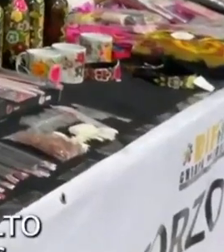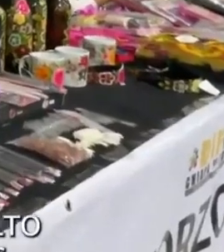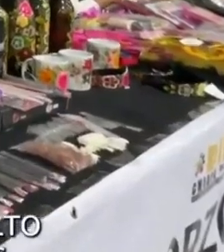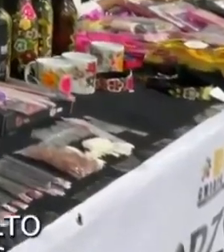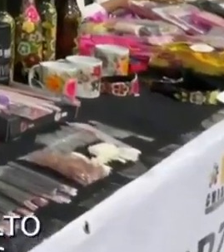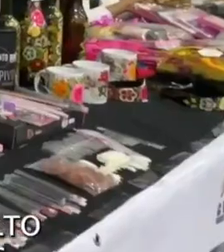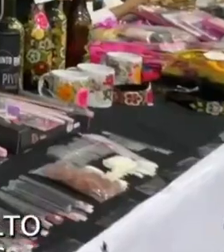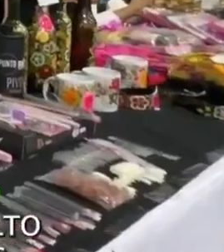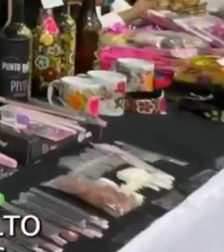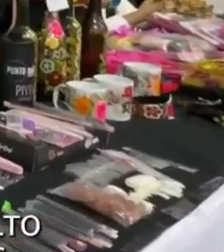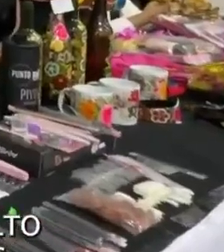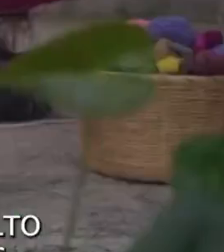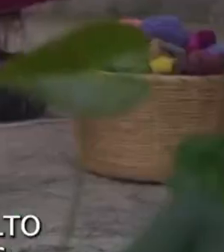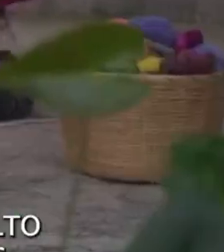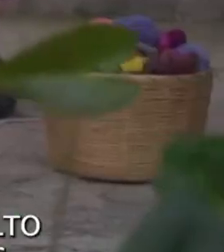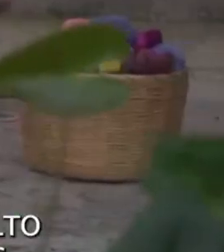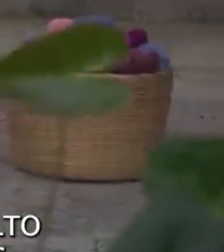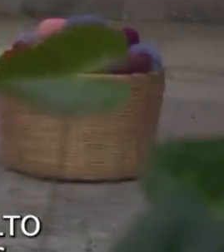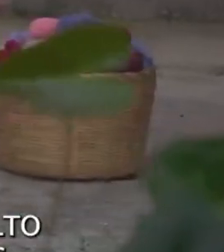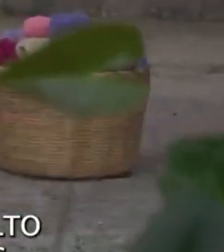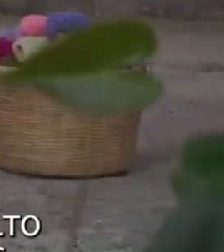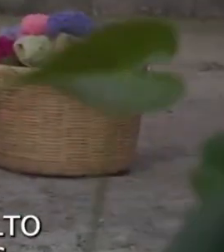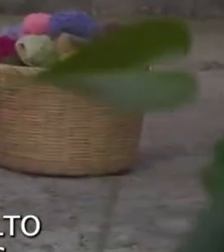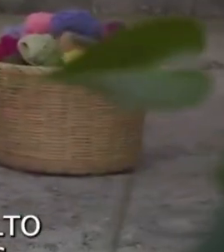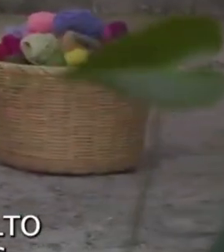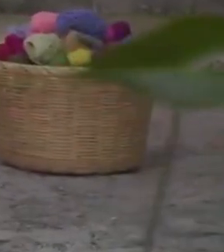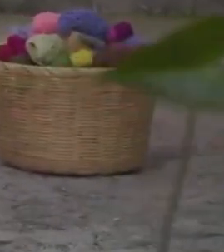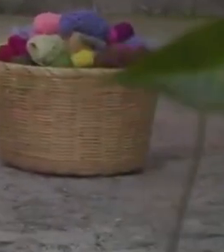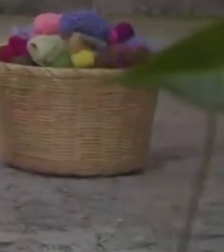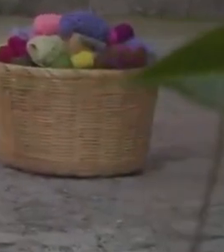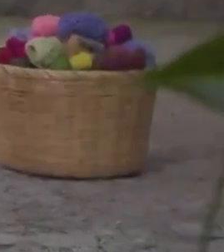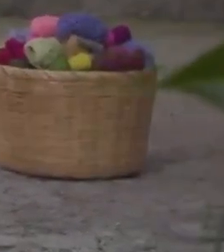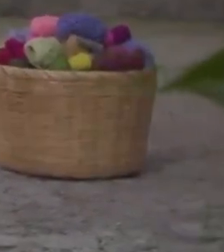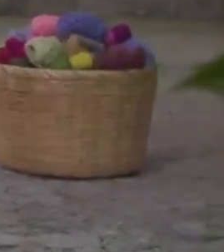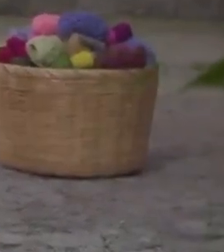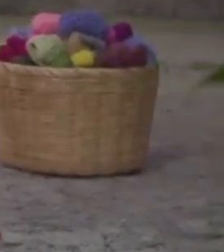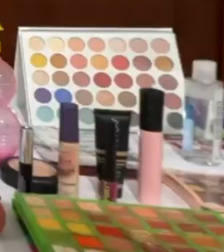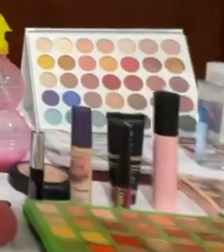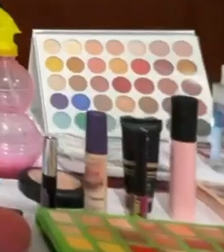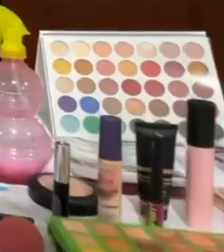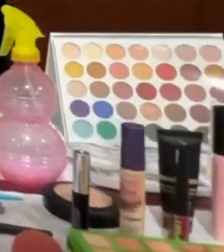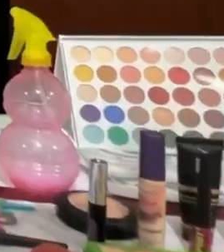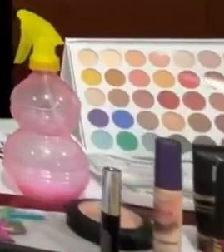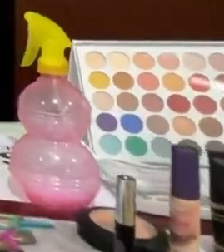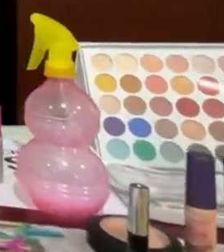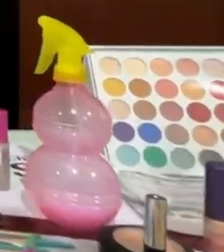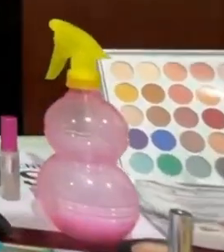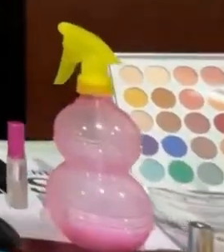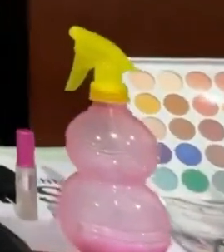cifra establece el récord más alto en generación de empleos formales en lo que va de este sexenio, con